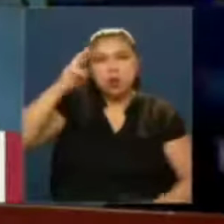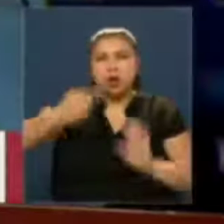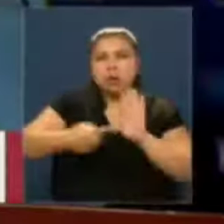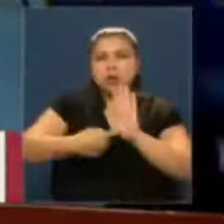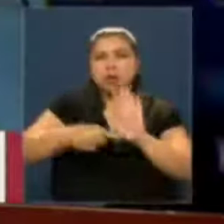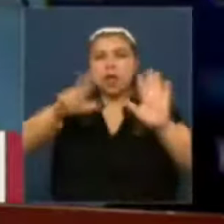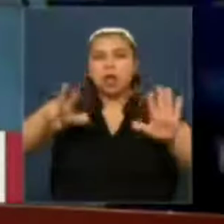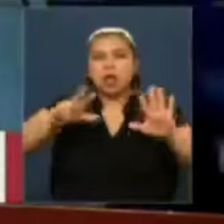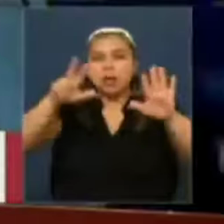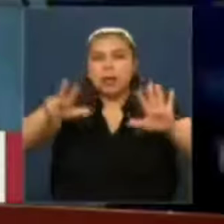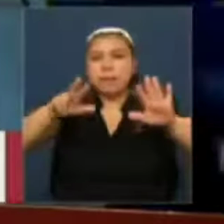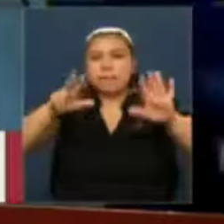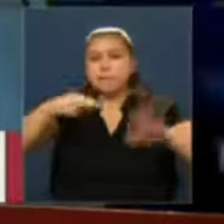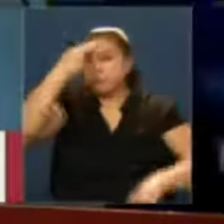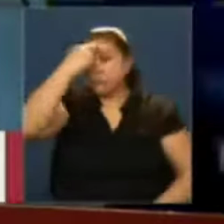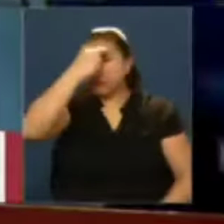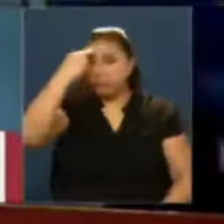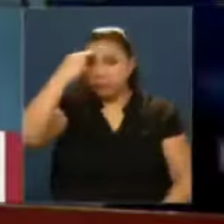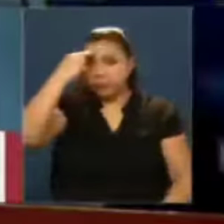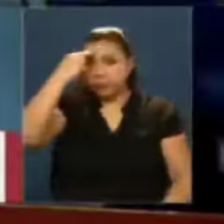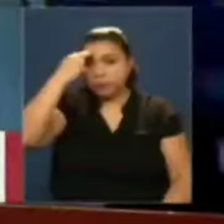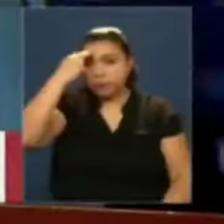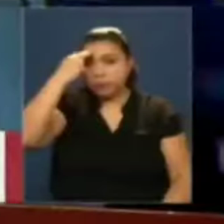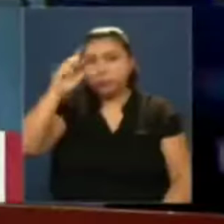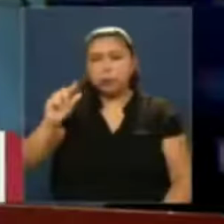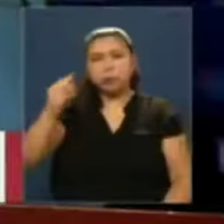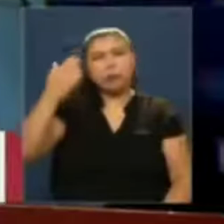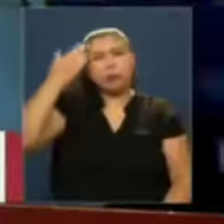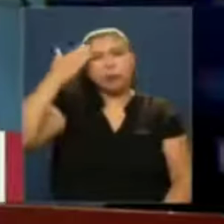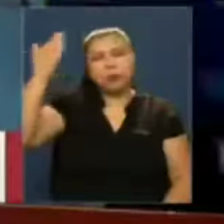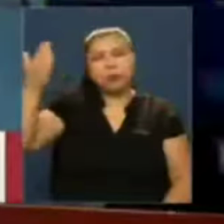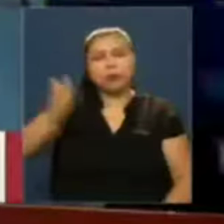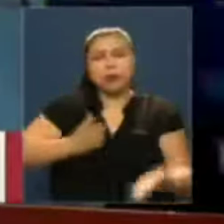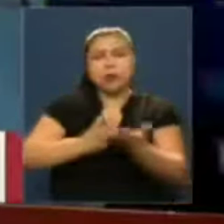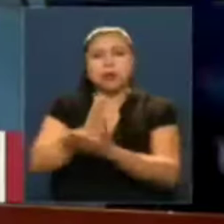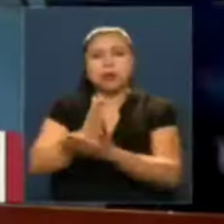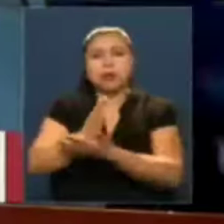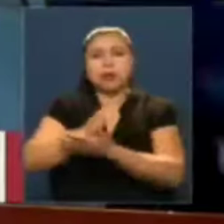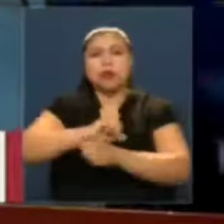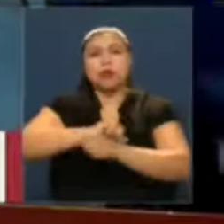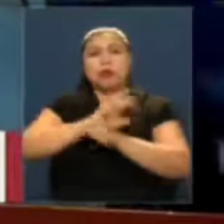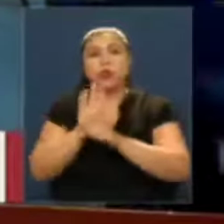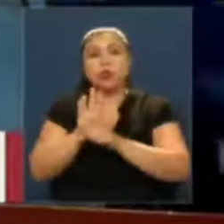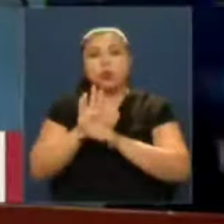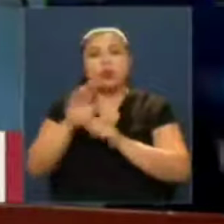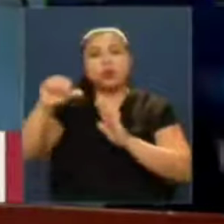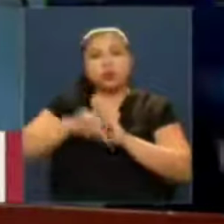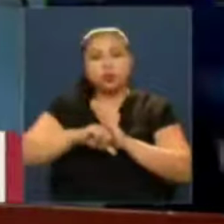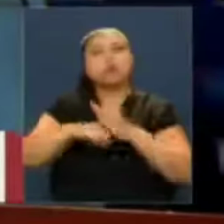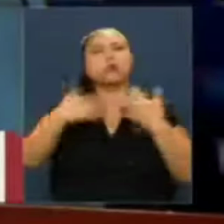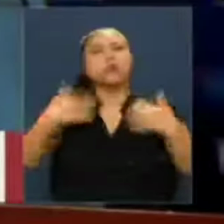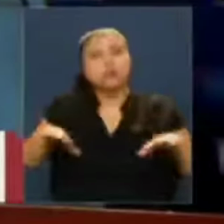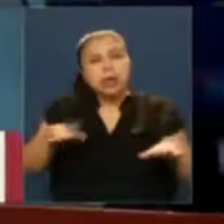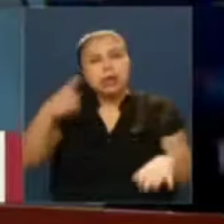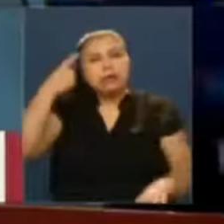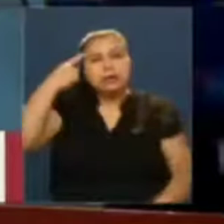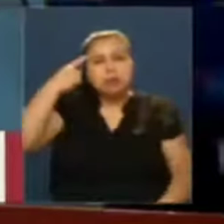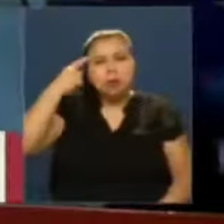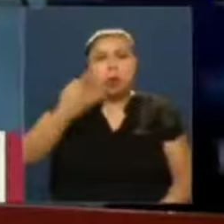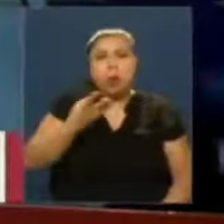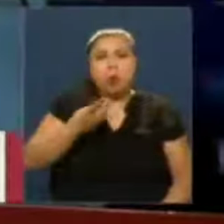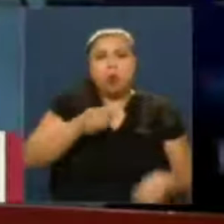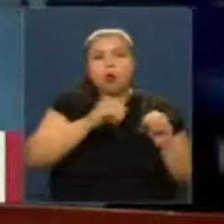el 18 de marzo, a pocos días de iniciada la cuarentena, ya previendo cuánto se iba